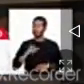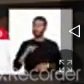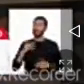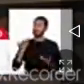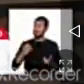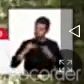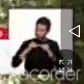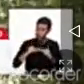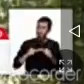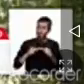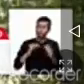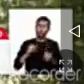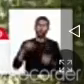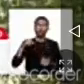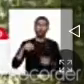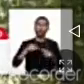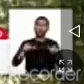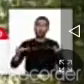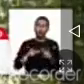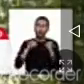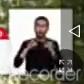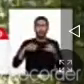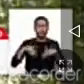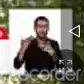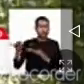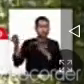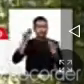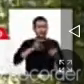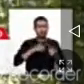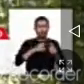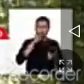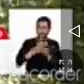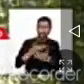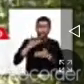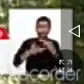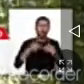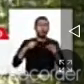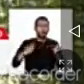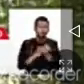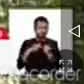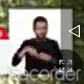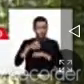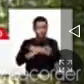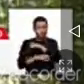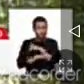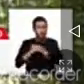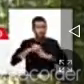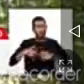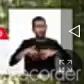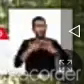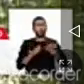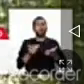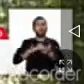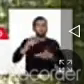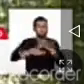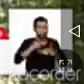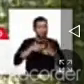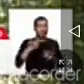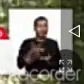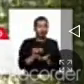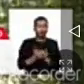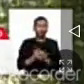luego lo sigue siendo, un espacio de oportunidad para atraer inversiones productivas que apoyaran a nuestros países a reactivar su economía,